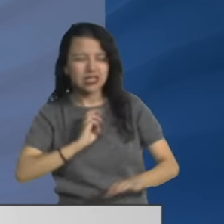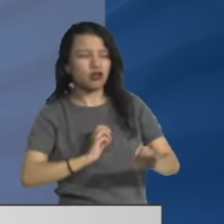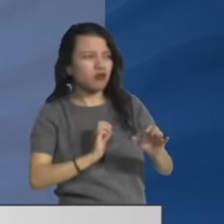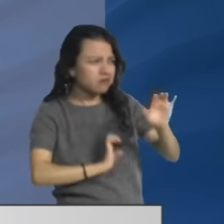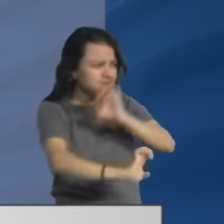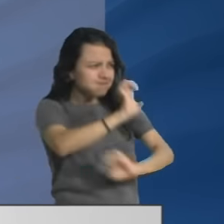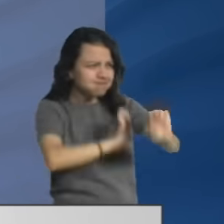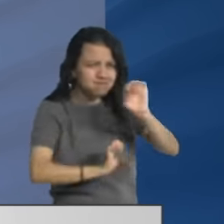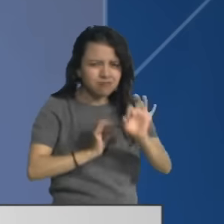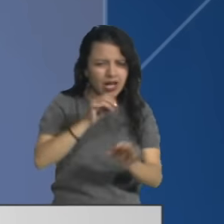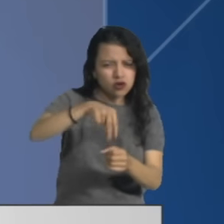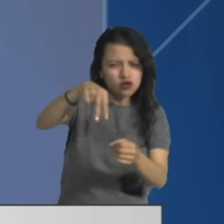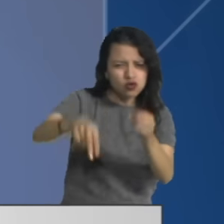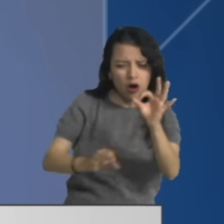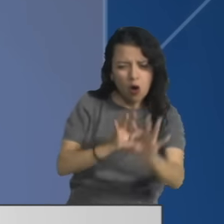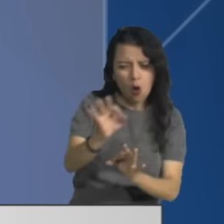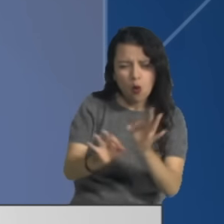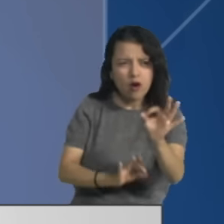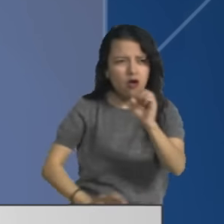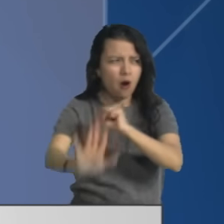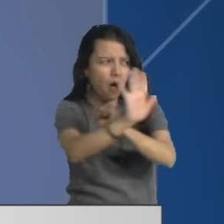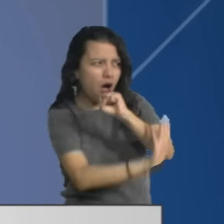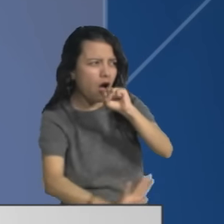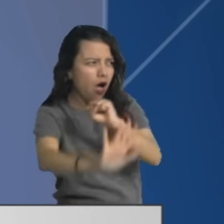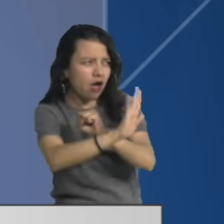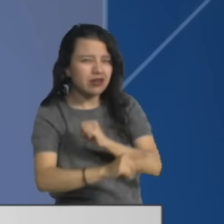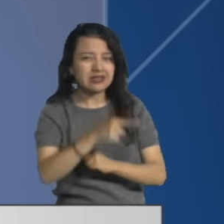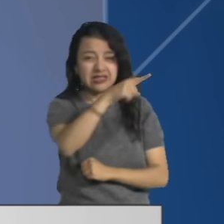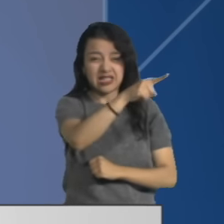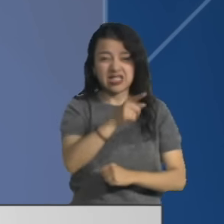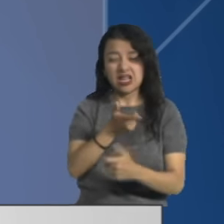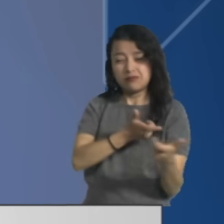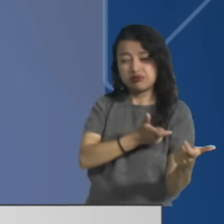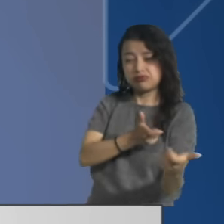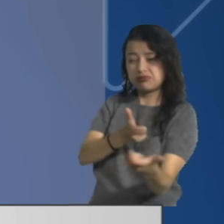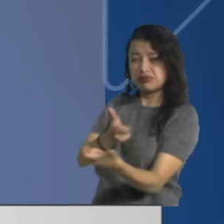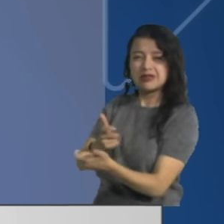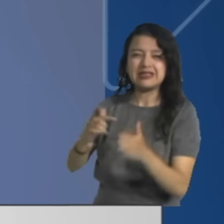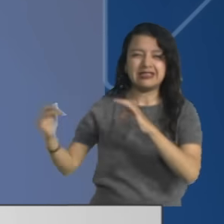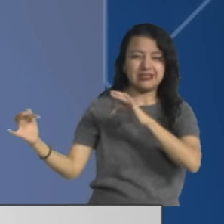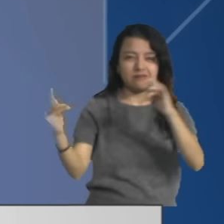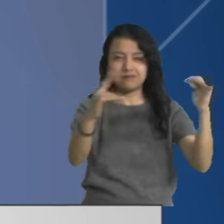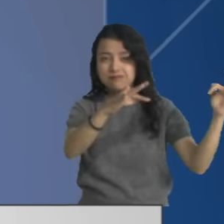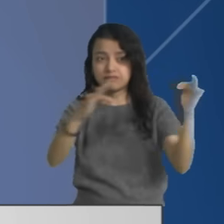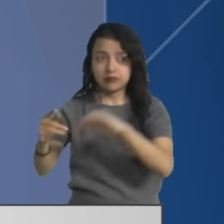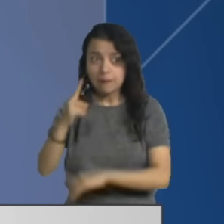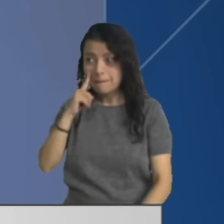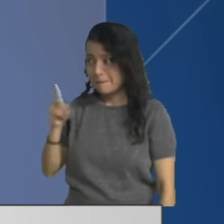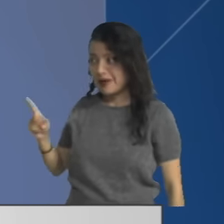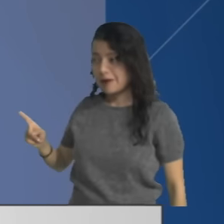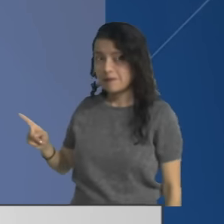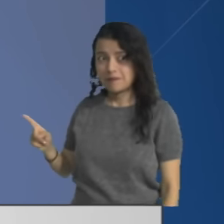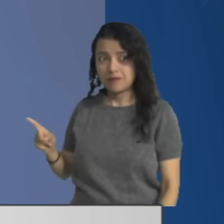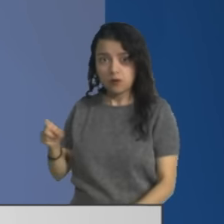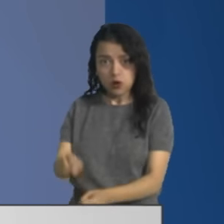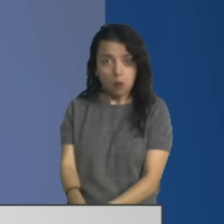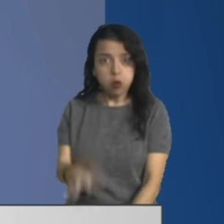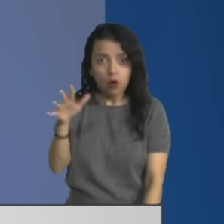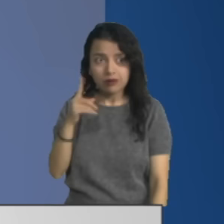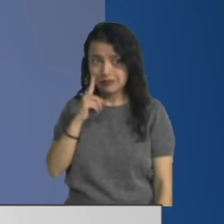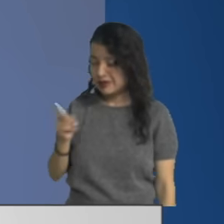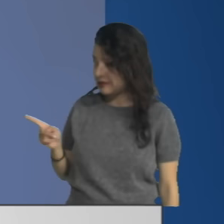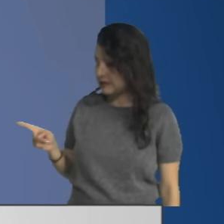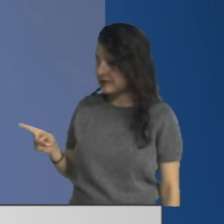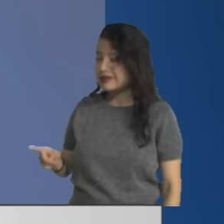el Ejército Nacional. En imágenes quedó registrado el momento exacto cuando se activó el explosivo. Las personas fueron evacuadas en